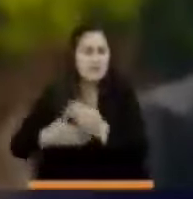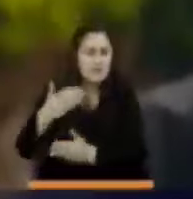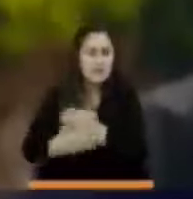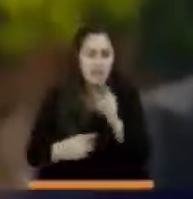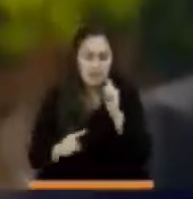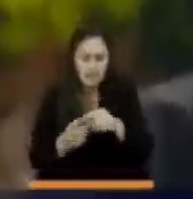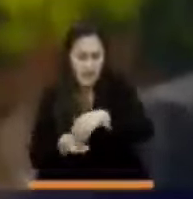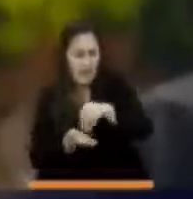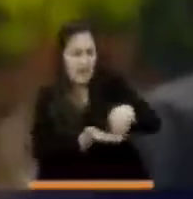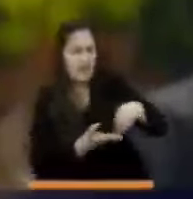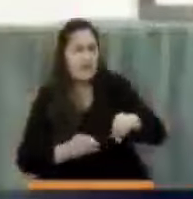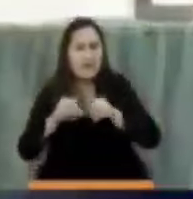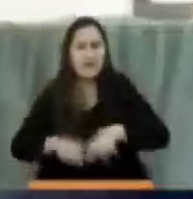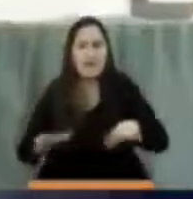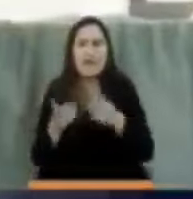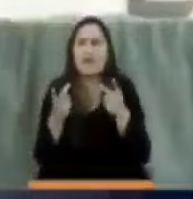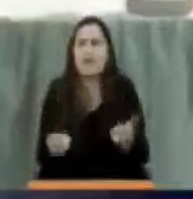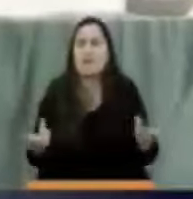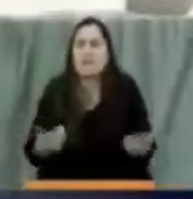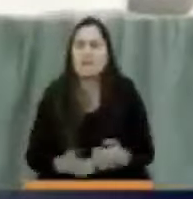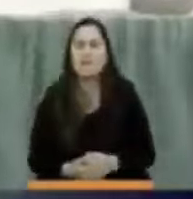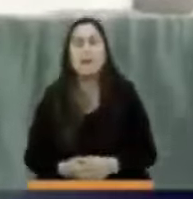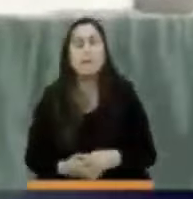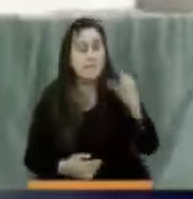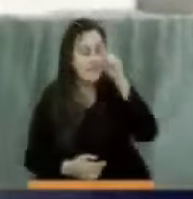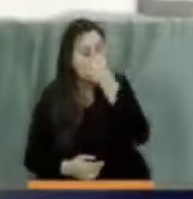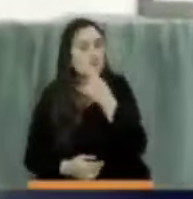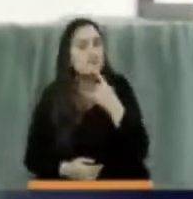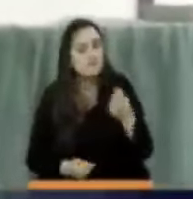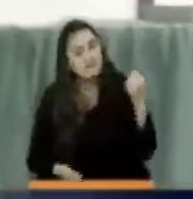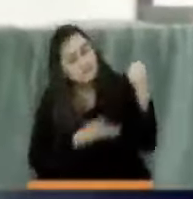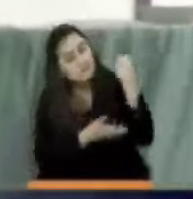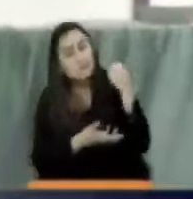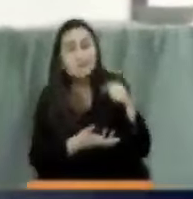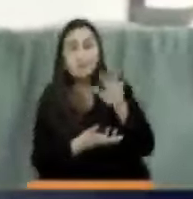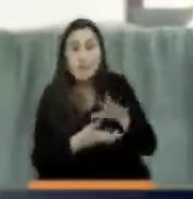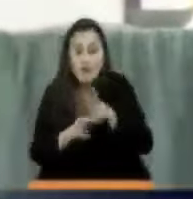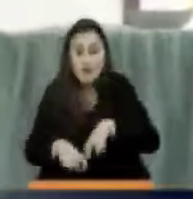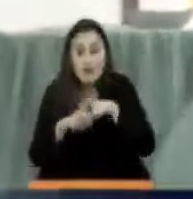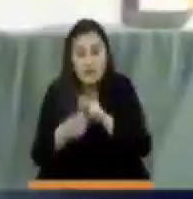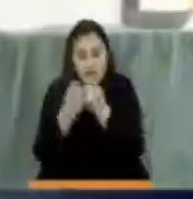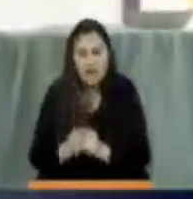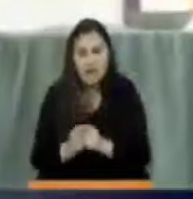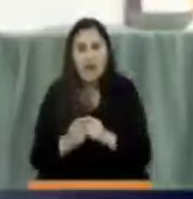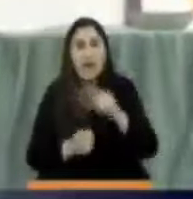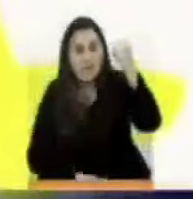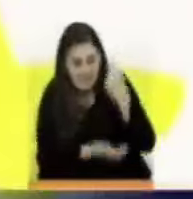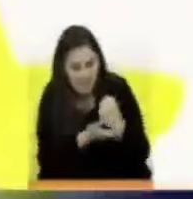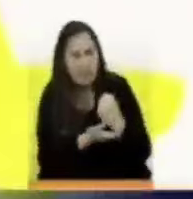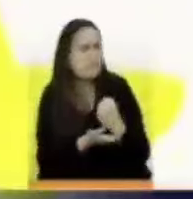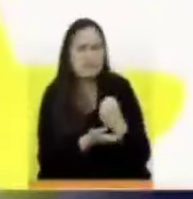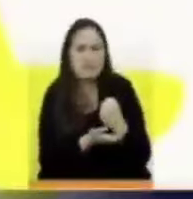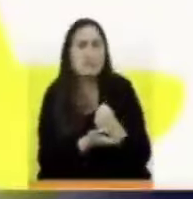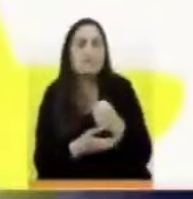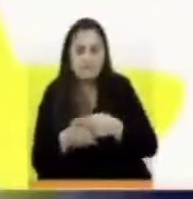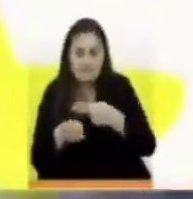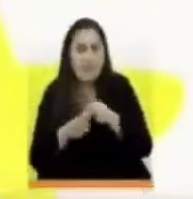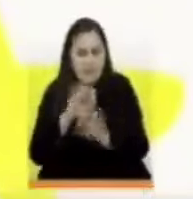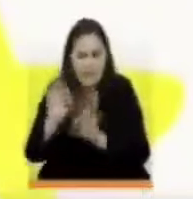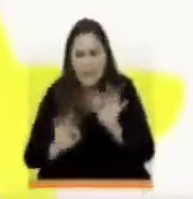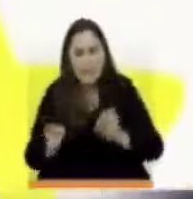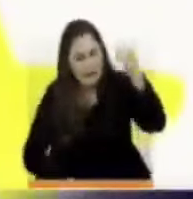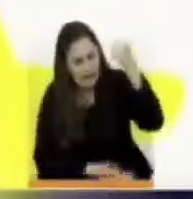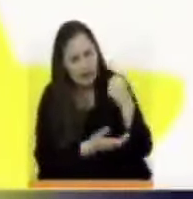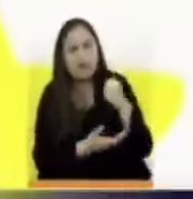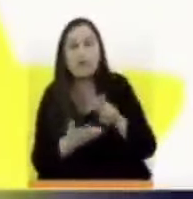para comprar tierra rápida. Petro aseguró que el presupuesto para la reforma agraria no será recortado. Ahora viene un recorte presupuestal. Y